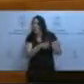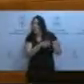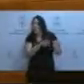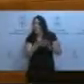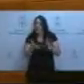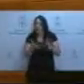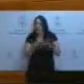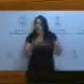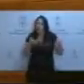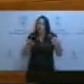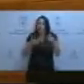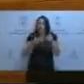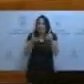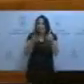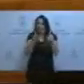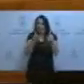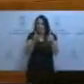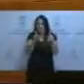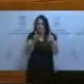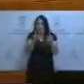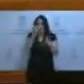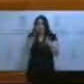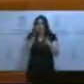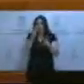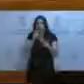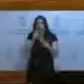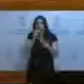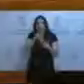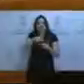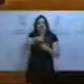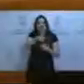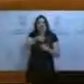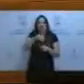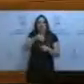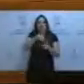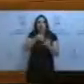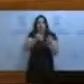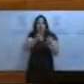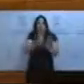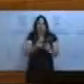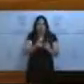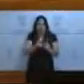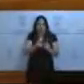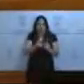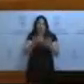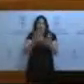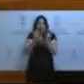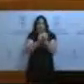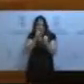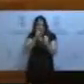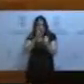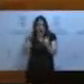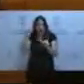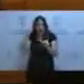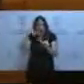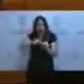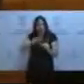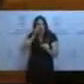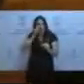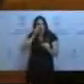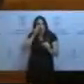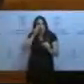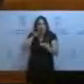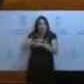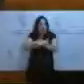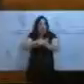de orientación no solamente al visitante, sino a la comarca. Hizo 20 años de divulgación con turismo basado